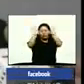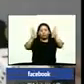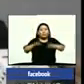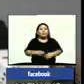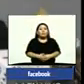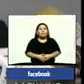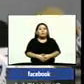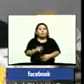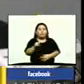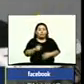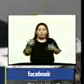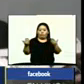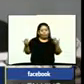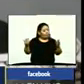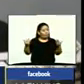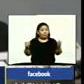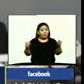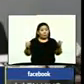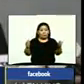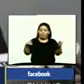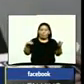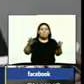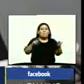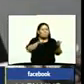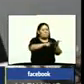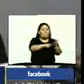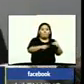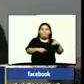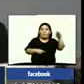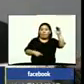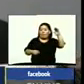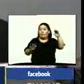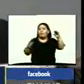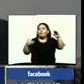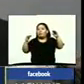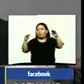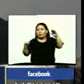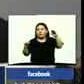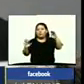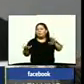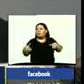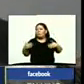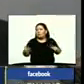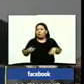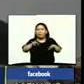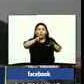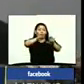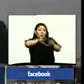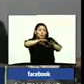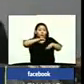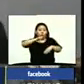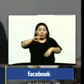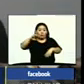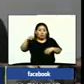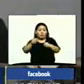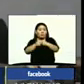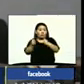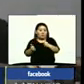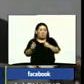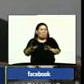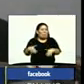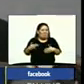presupuesto comparado con este fue un poco mayor, pero porque habían 800 millones de bonos que se aprobaron.